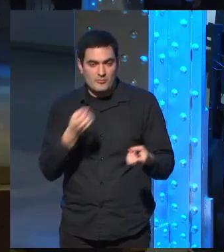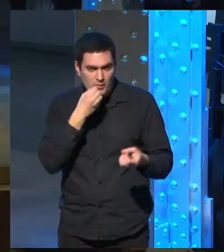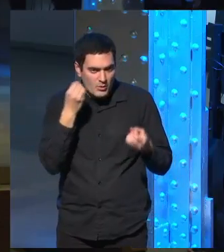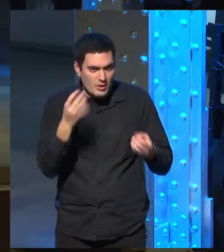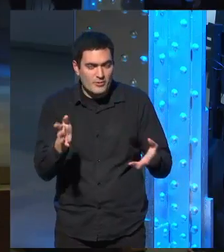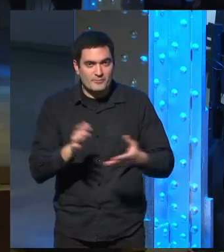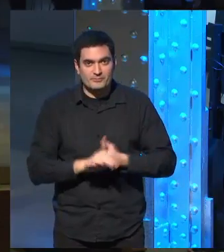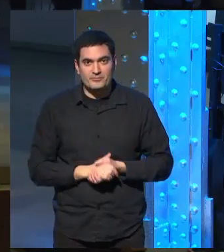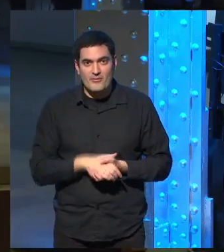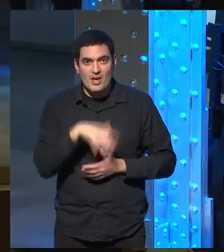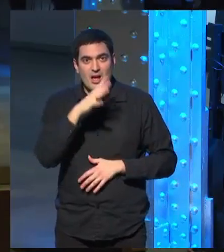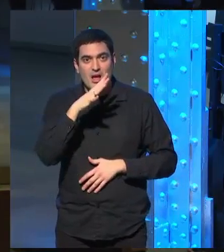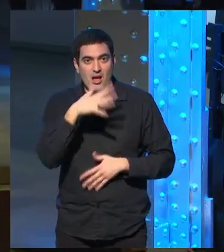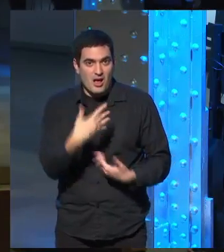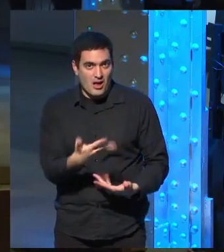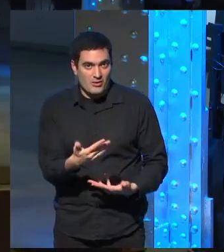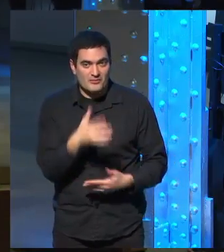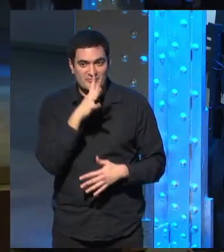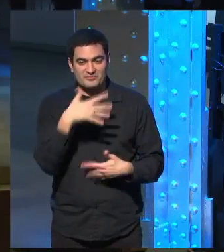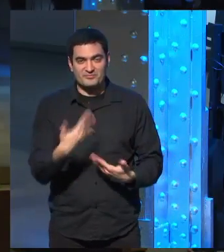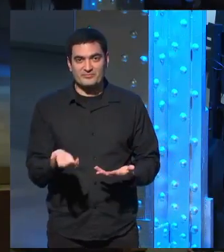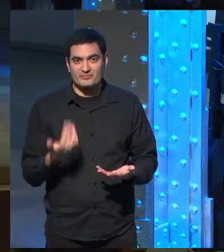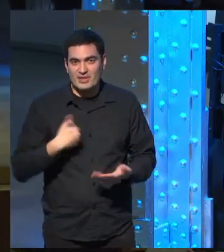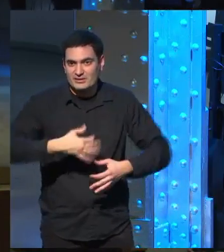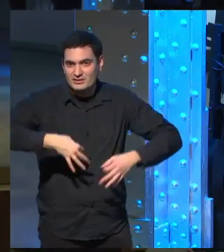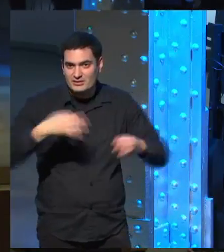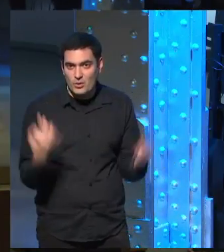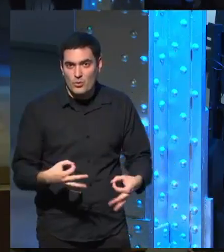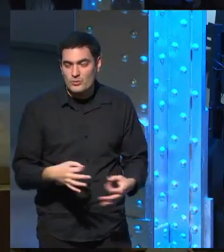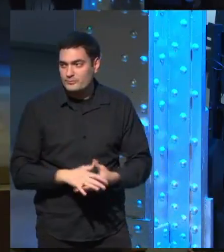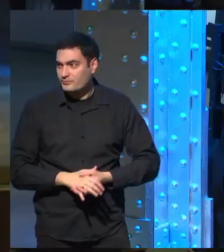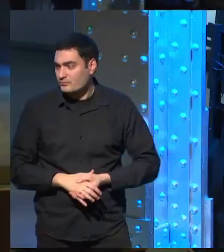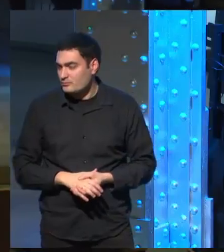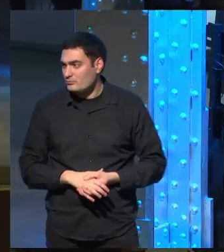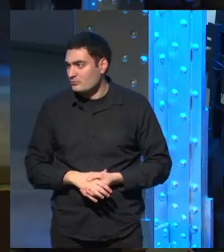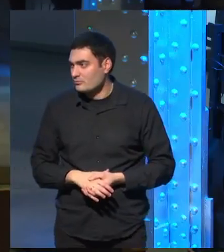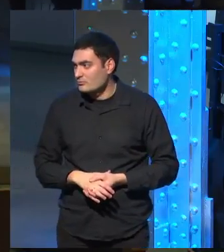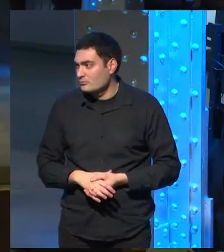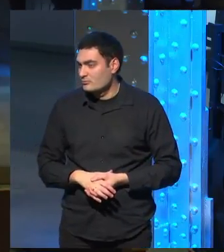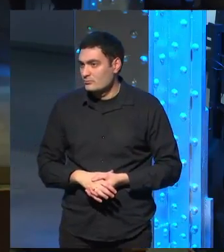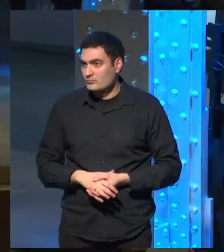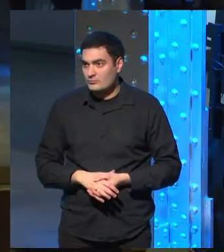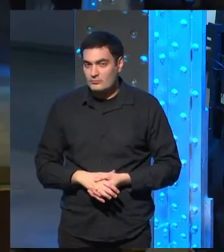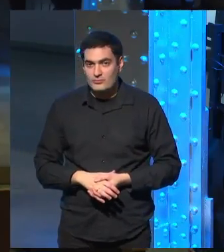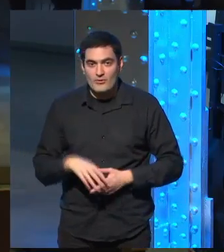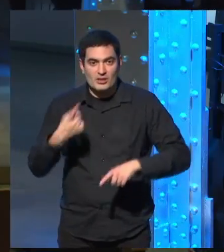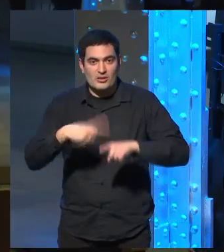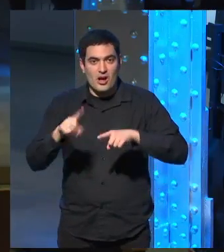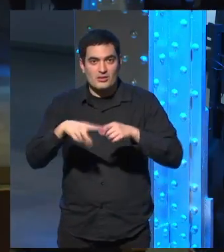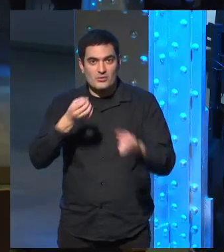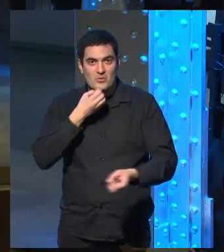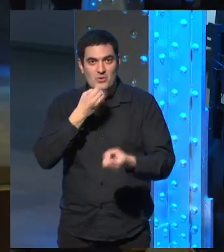bueno, ahora ya que seguro que hay aspirantes a que les contéis cosas